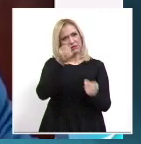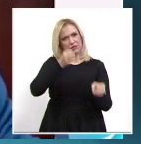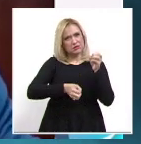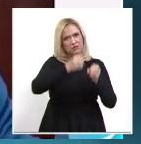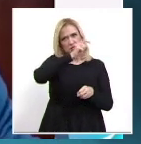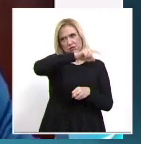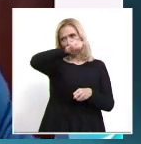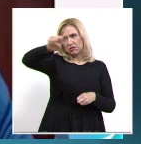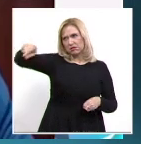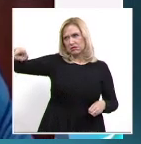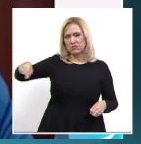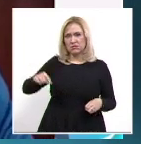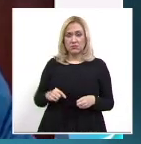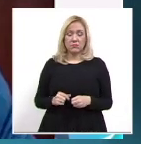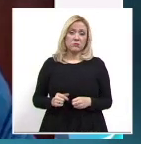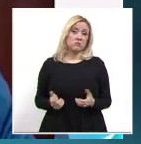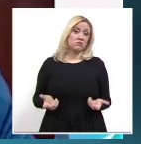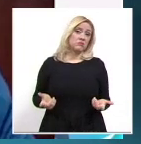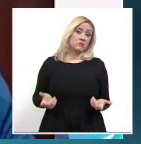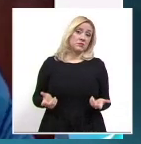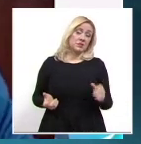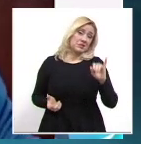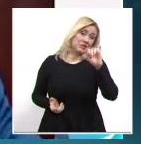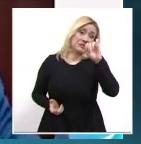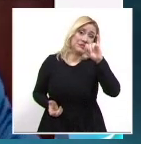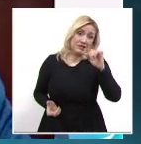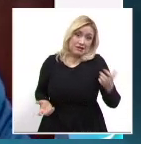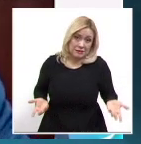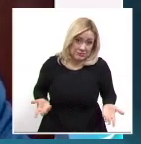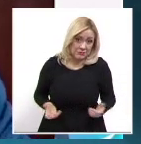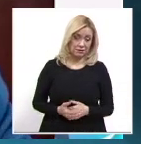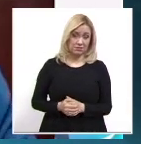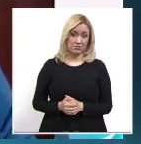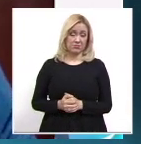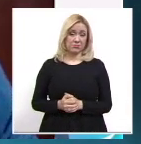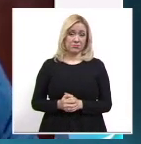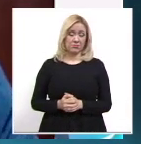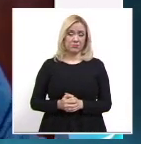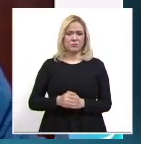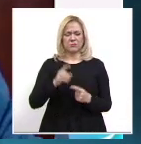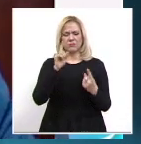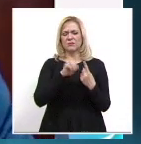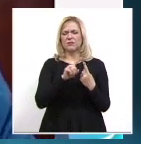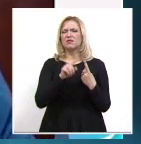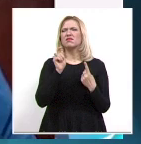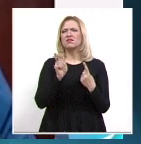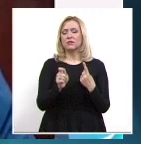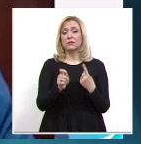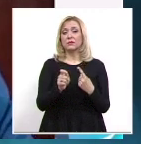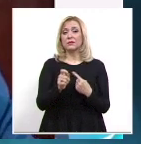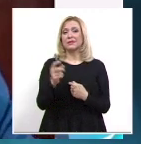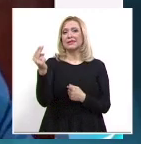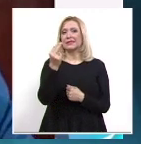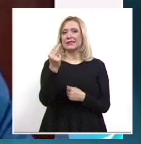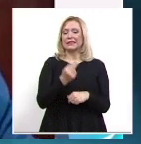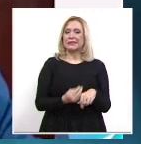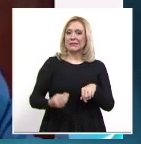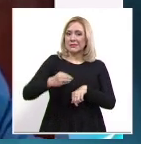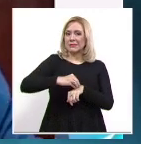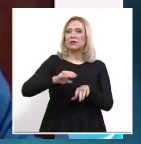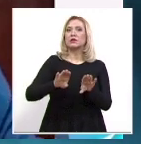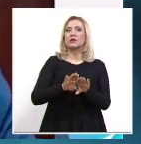justicia? La respuesta sin duda es afirmativa. Y una de ellas lo es la aplicación real de la justicia